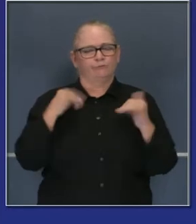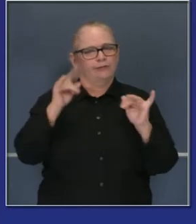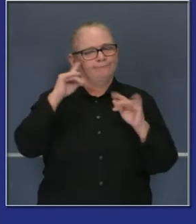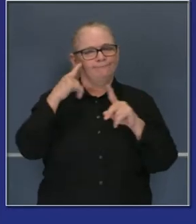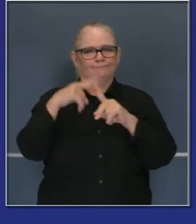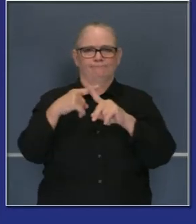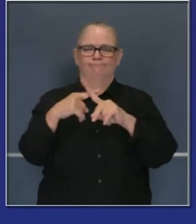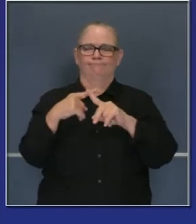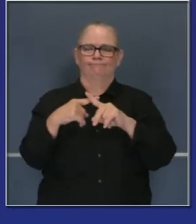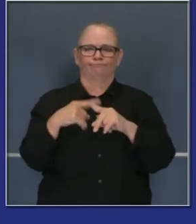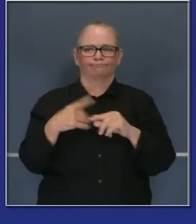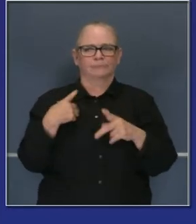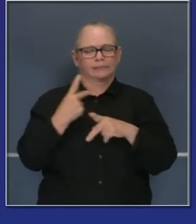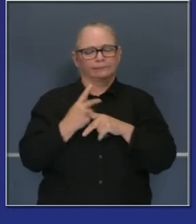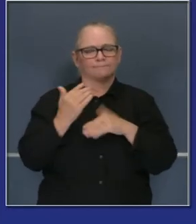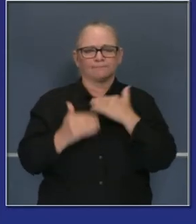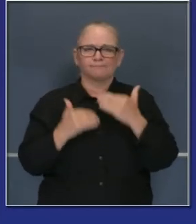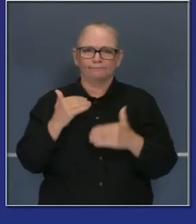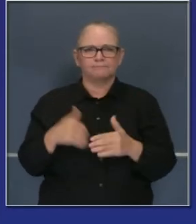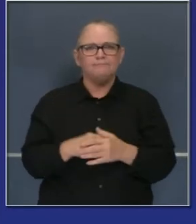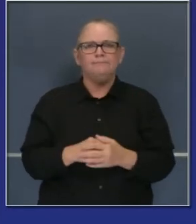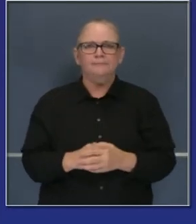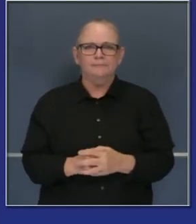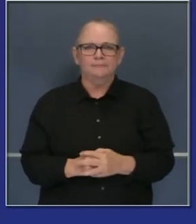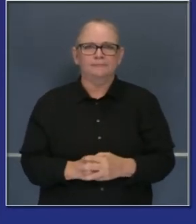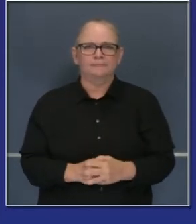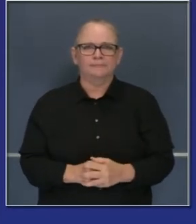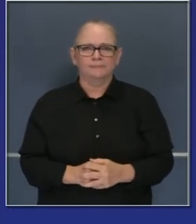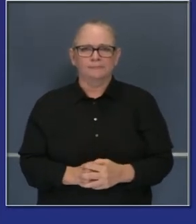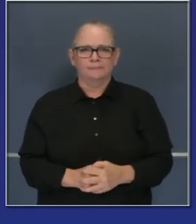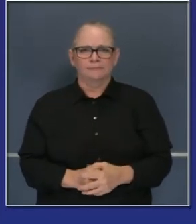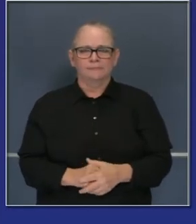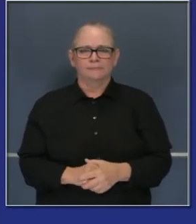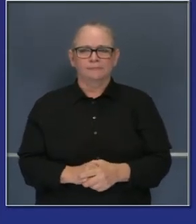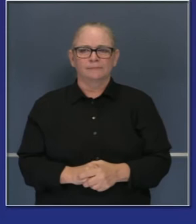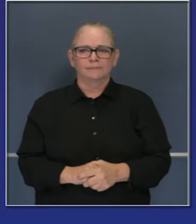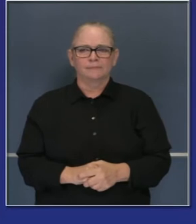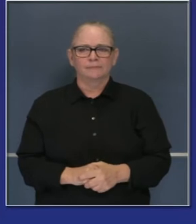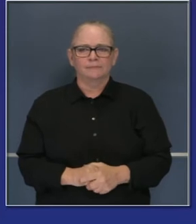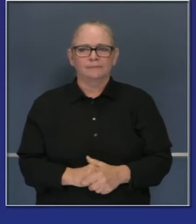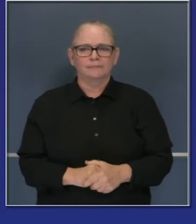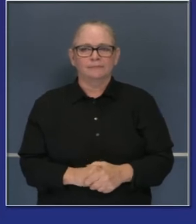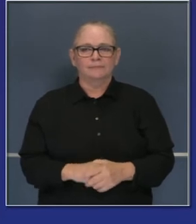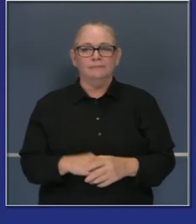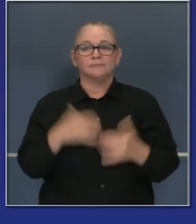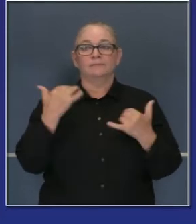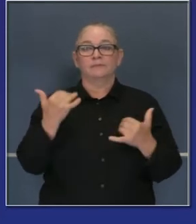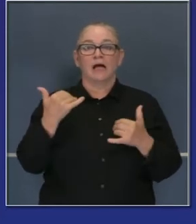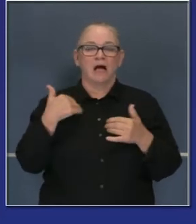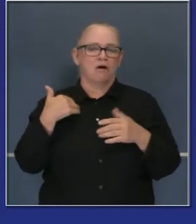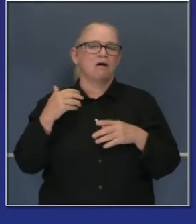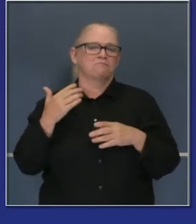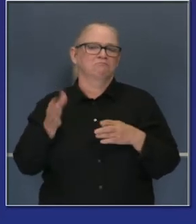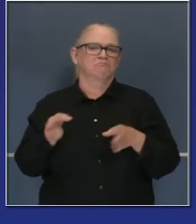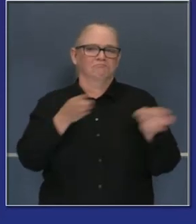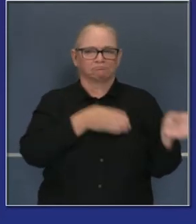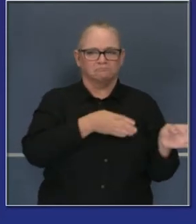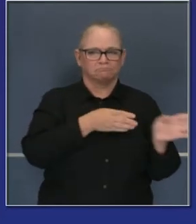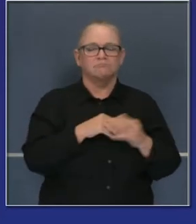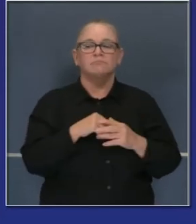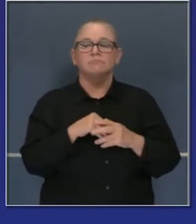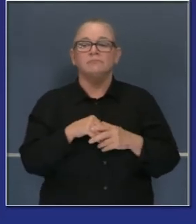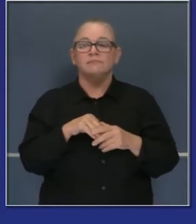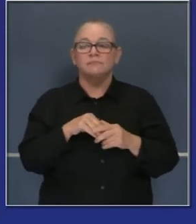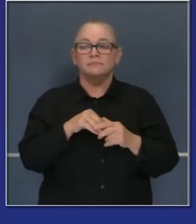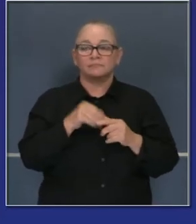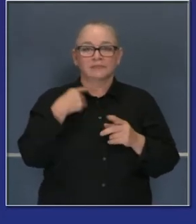optimismo al ir hacia adelante y hablando de optimismo estamos también adelantando con él